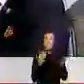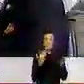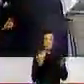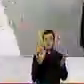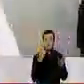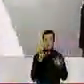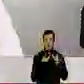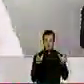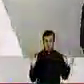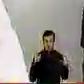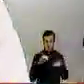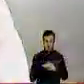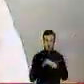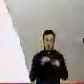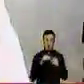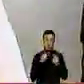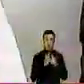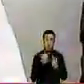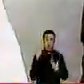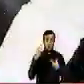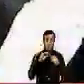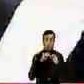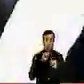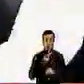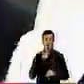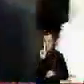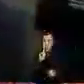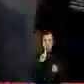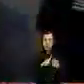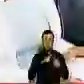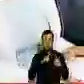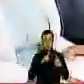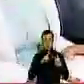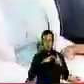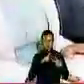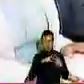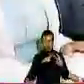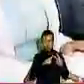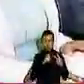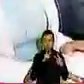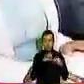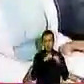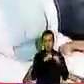con la presencia de los interpelantes de la bancada de Creo, Cruz y Flores. Eduardo Córdoba, Medios Públicos.